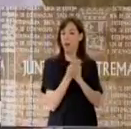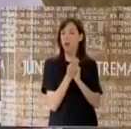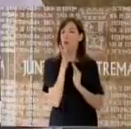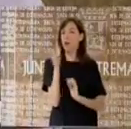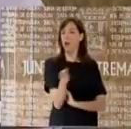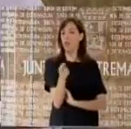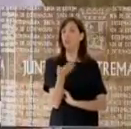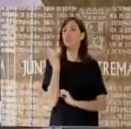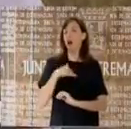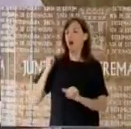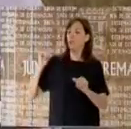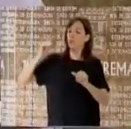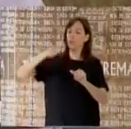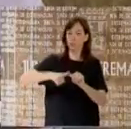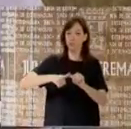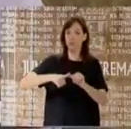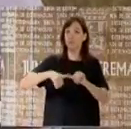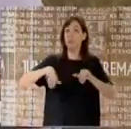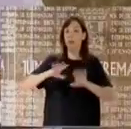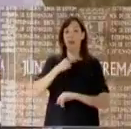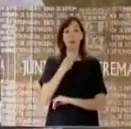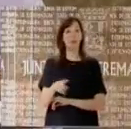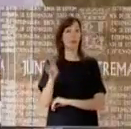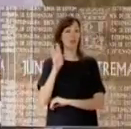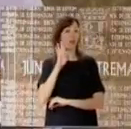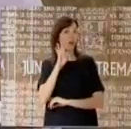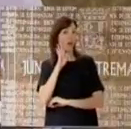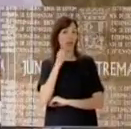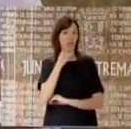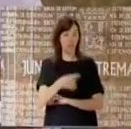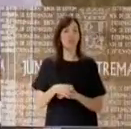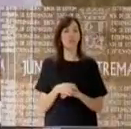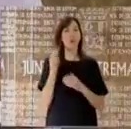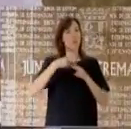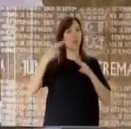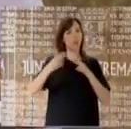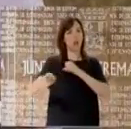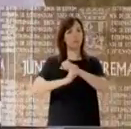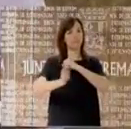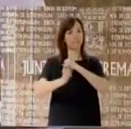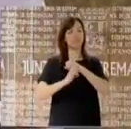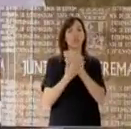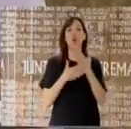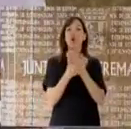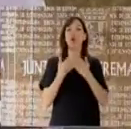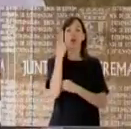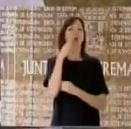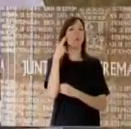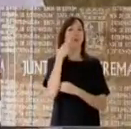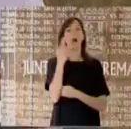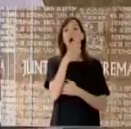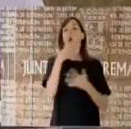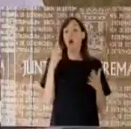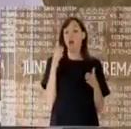bien señala la portavoz, si hay una de las políticas estratégicas del Gobierno de Guillermo Fernández Vara en